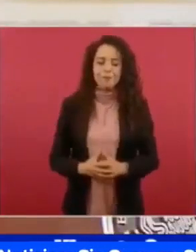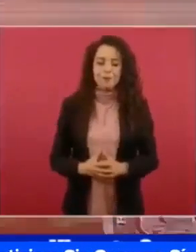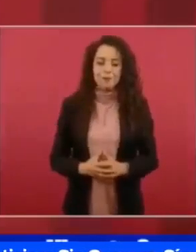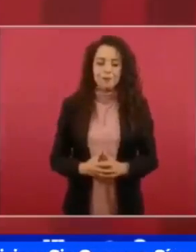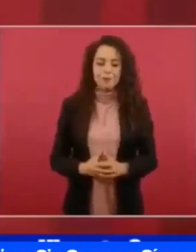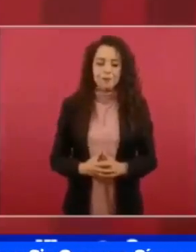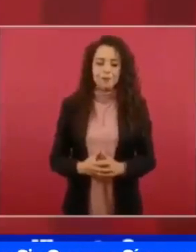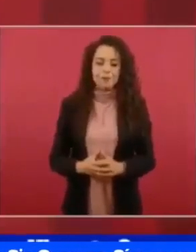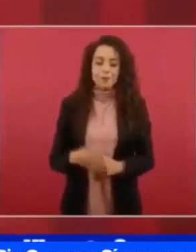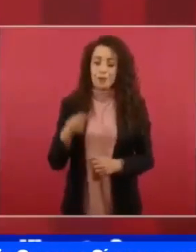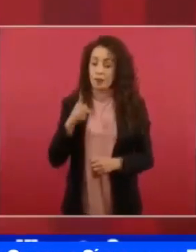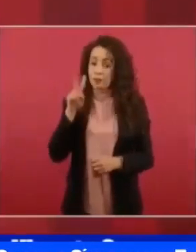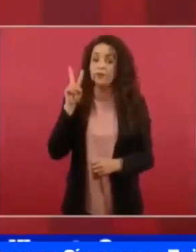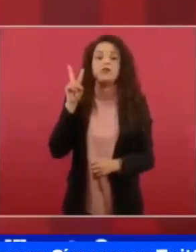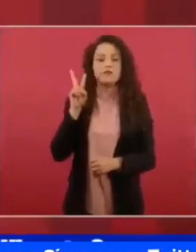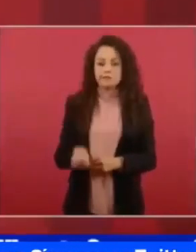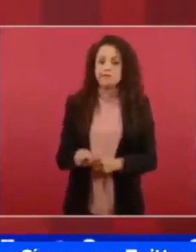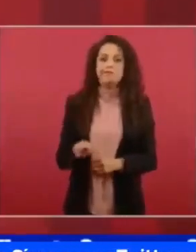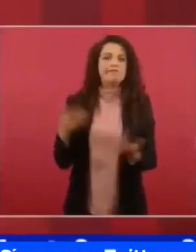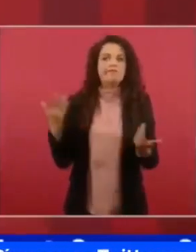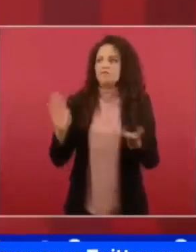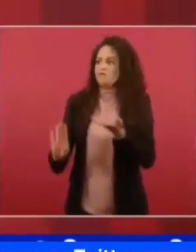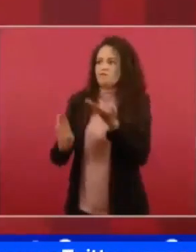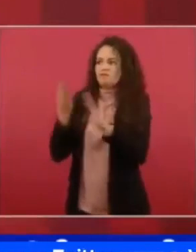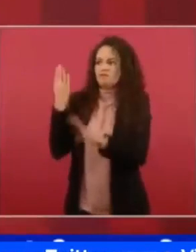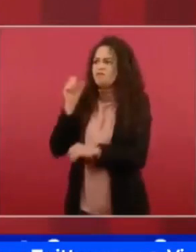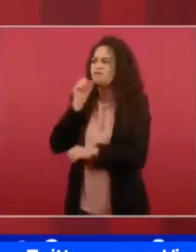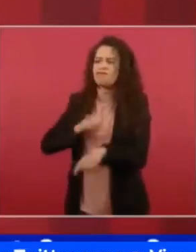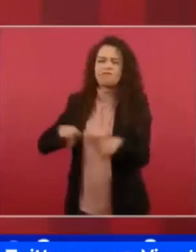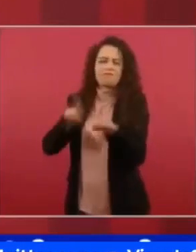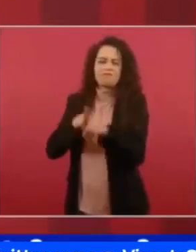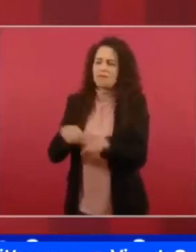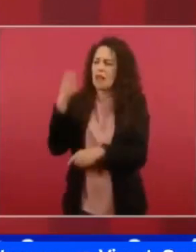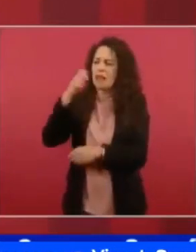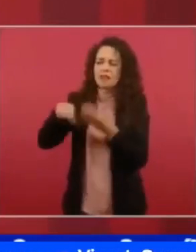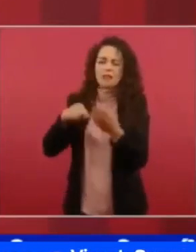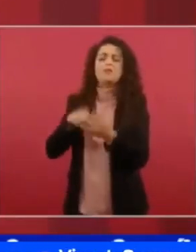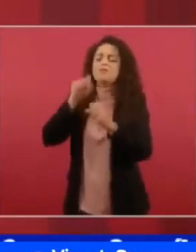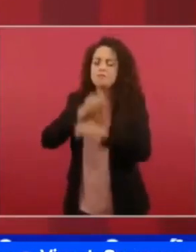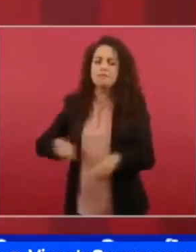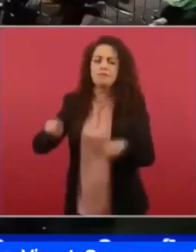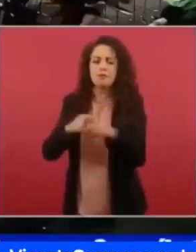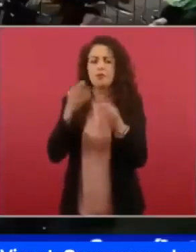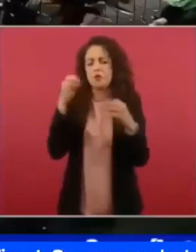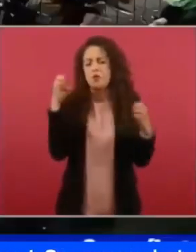se ha engañado mucho, como en todo el mundo, en los últimos tiempos.